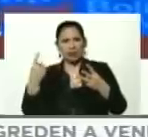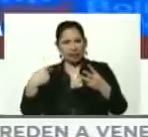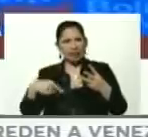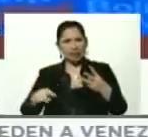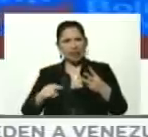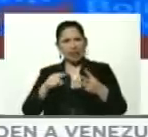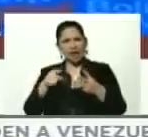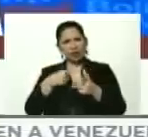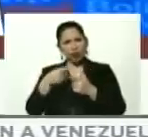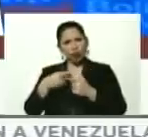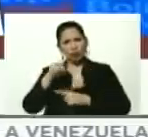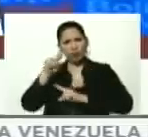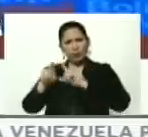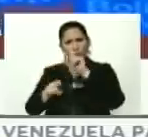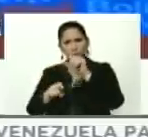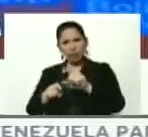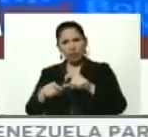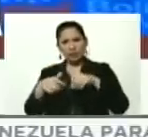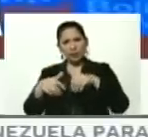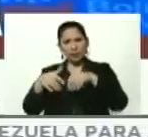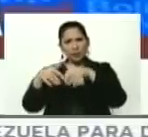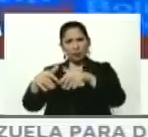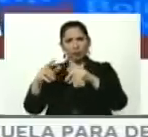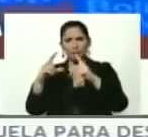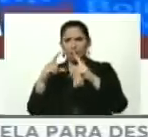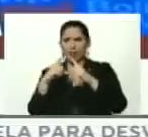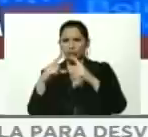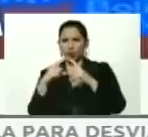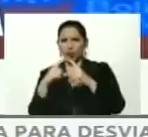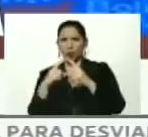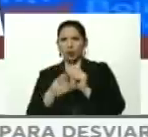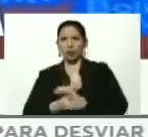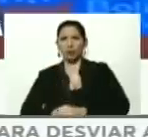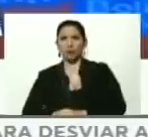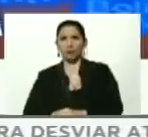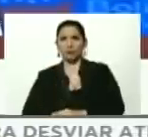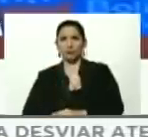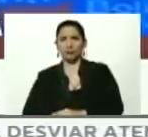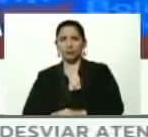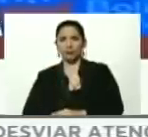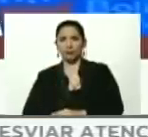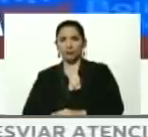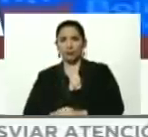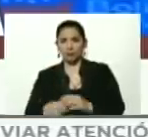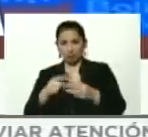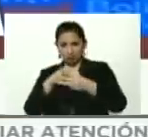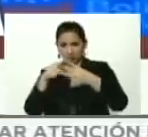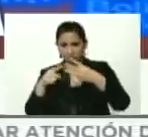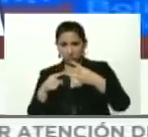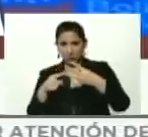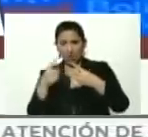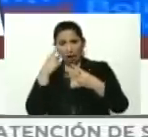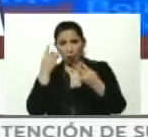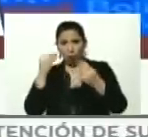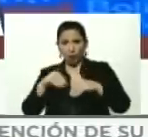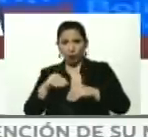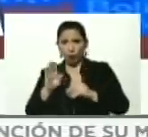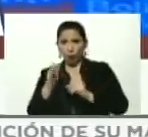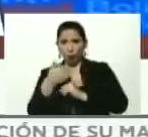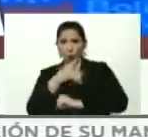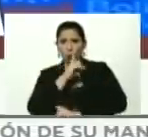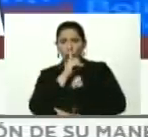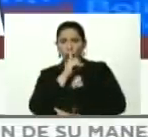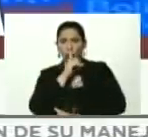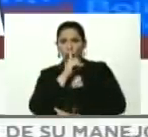que preguntarse la militancia de Acción Democrática si este pacto oculto es lo